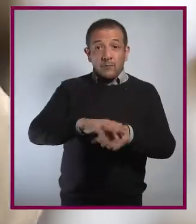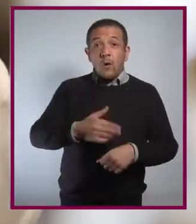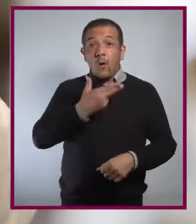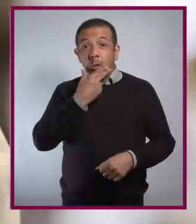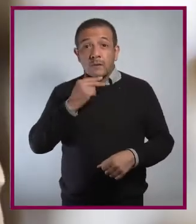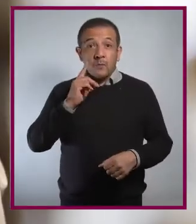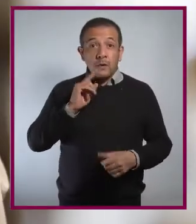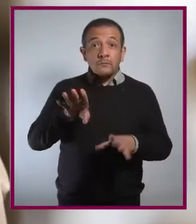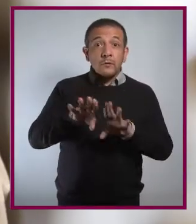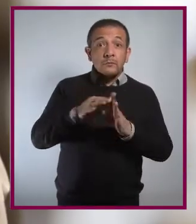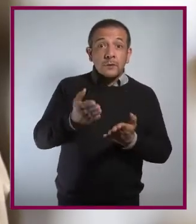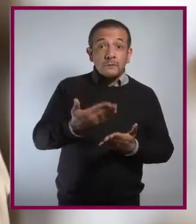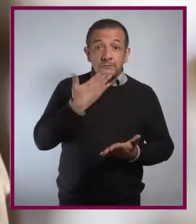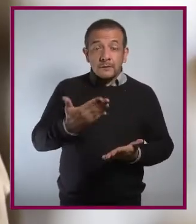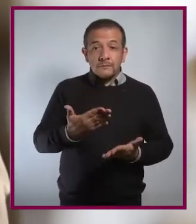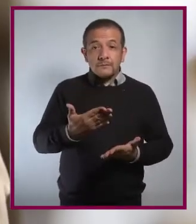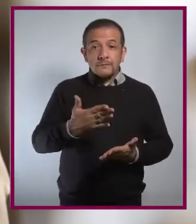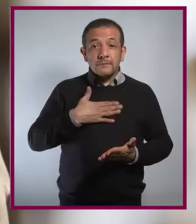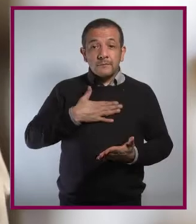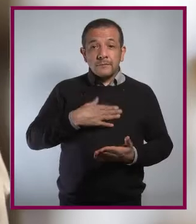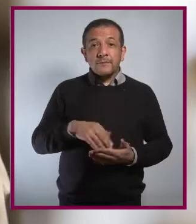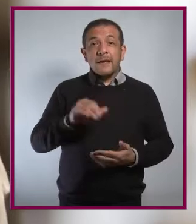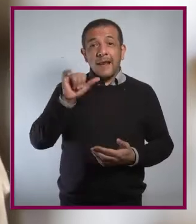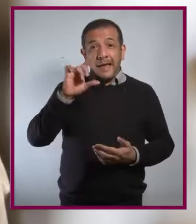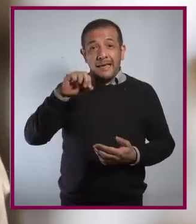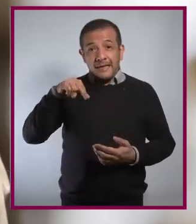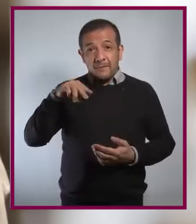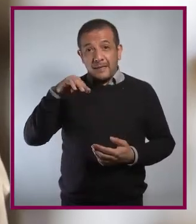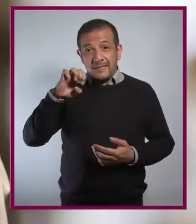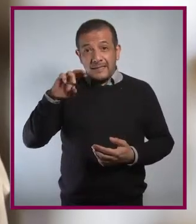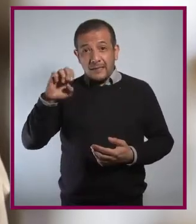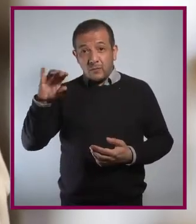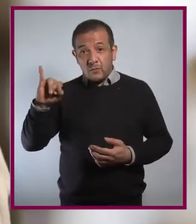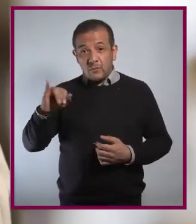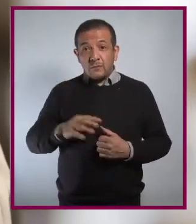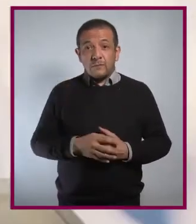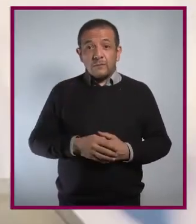Hola a todas, a todos, yo soy Alan Maciel.